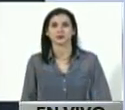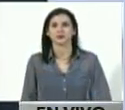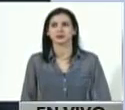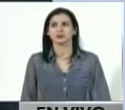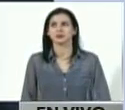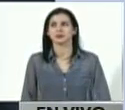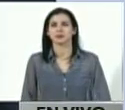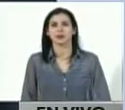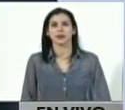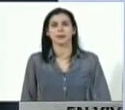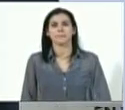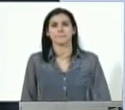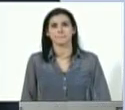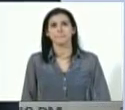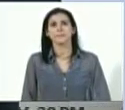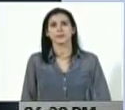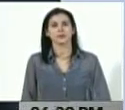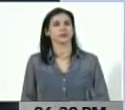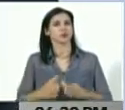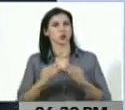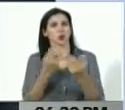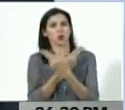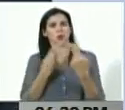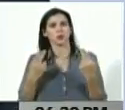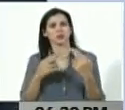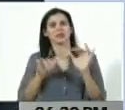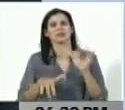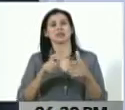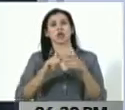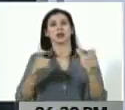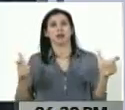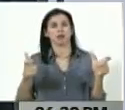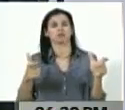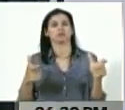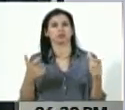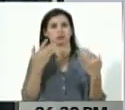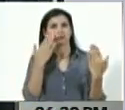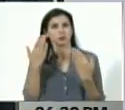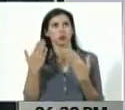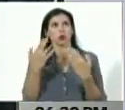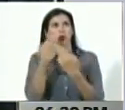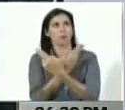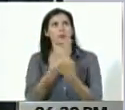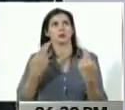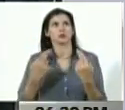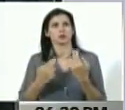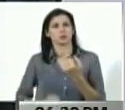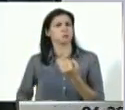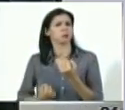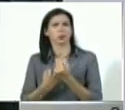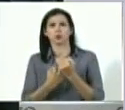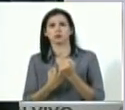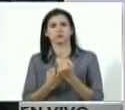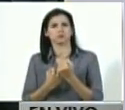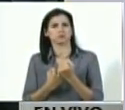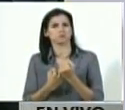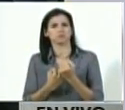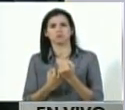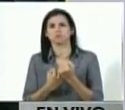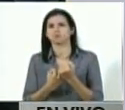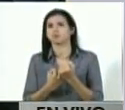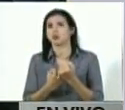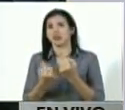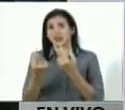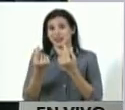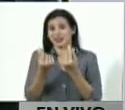Y bueno, todo el compromiso que nuestro secretario general tiene con la estabilidad energética del